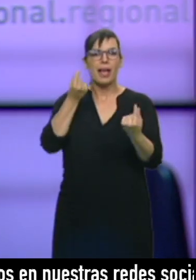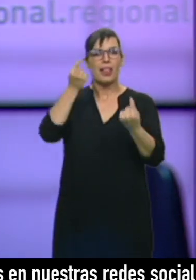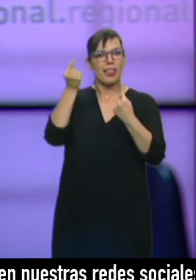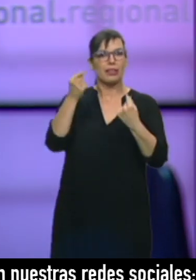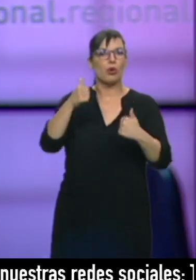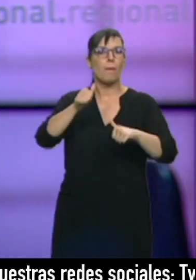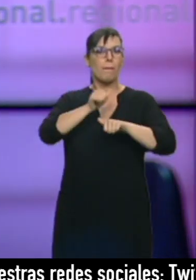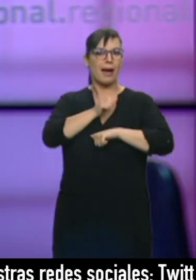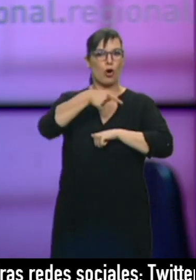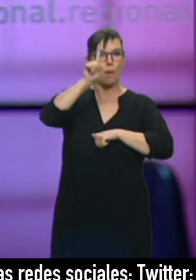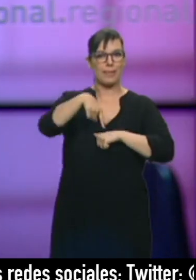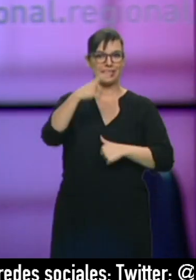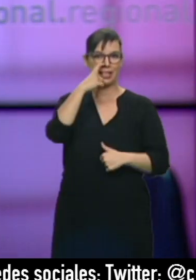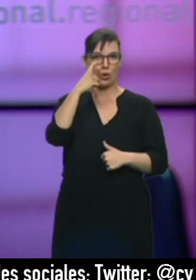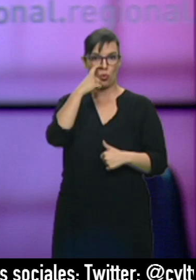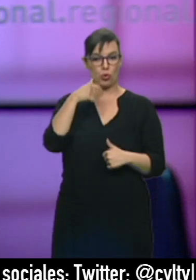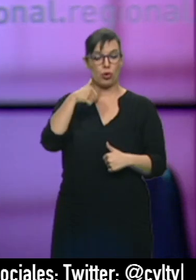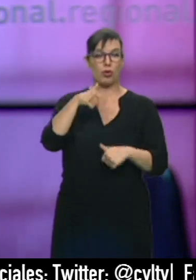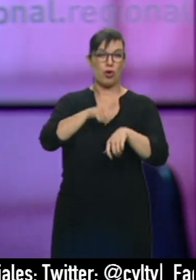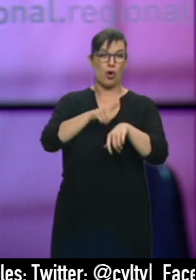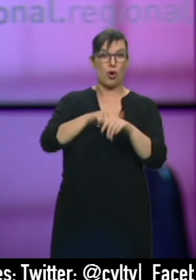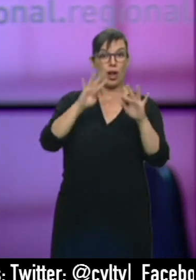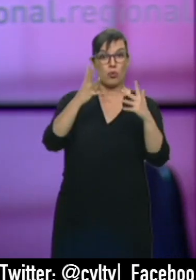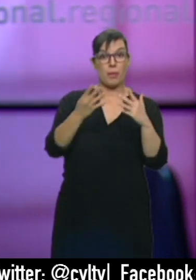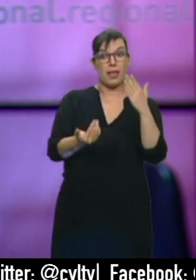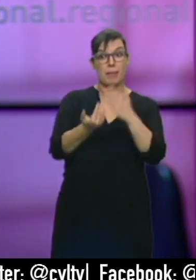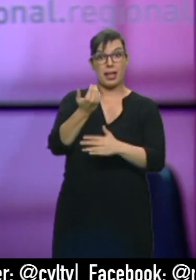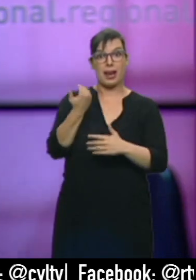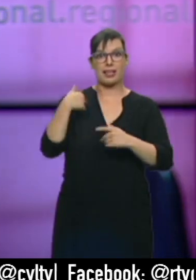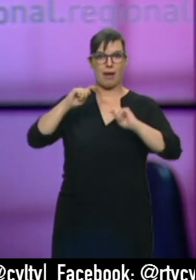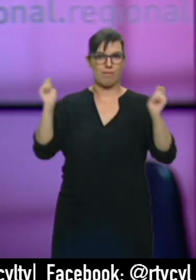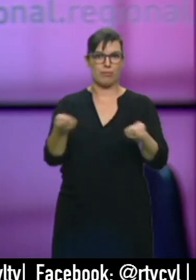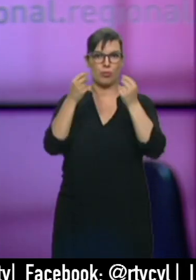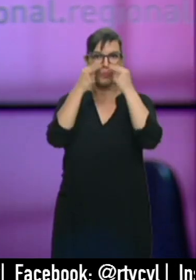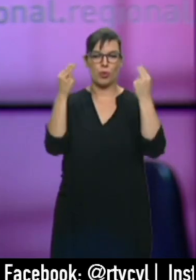del paro del mes del junio, que se van a conocer a partir de las 9 de la mañana. Hasta ahora.